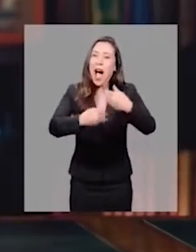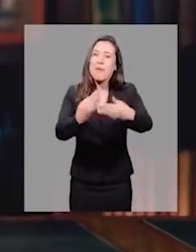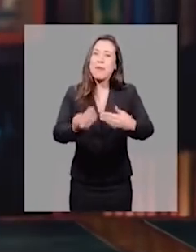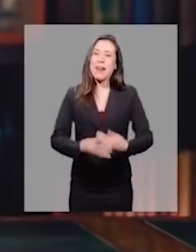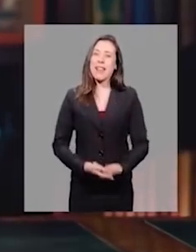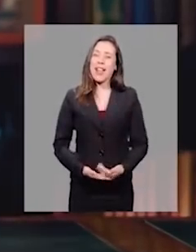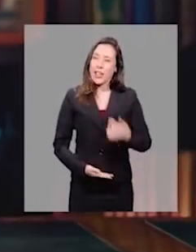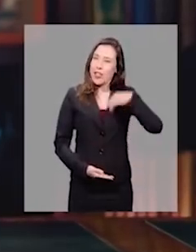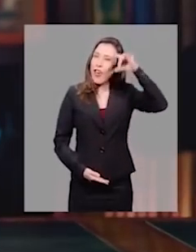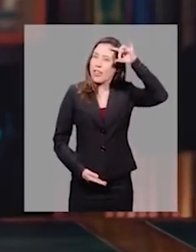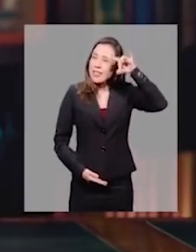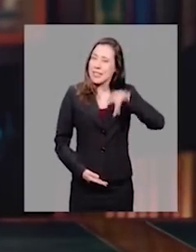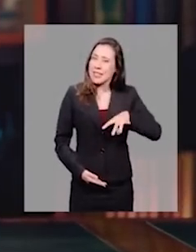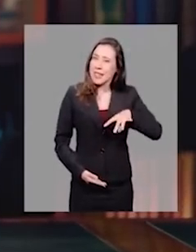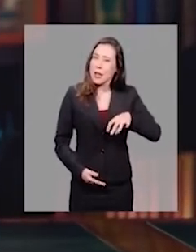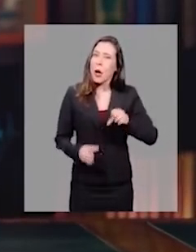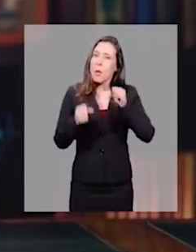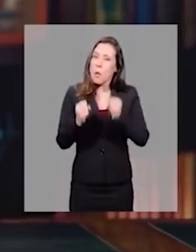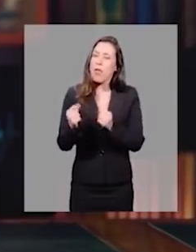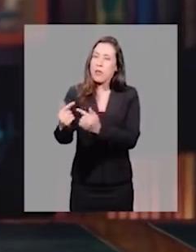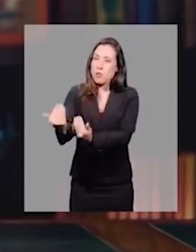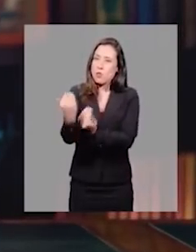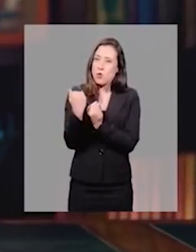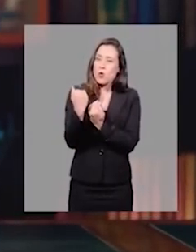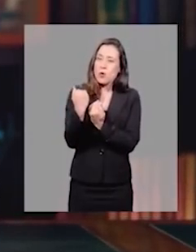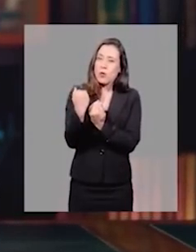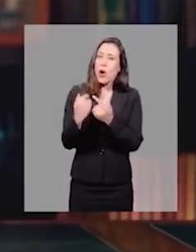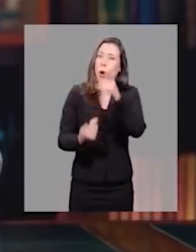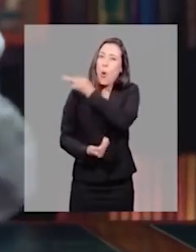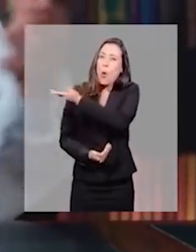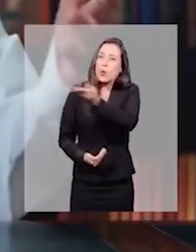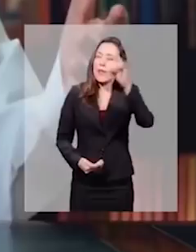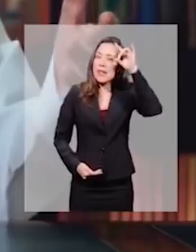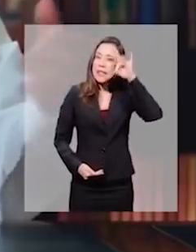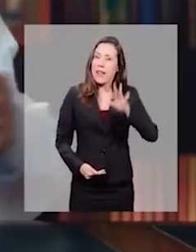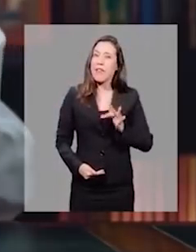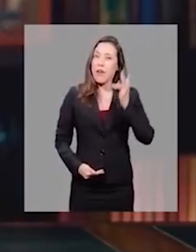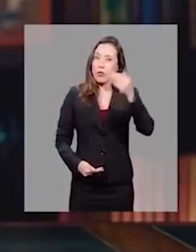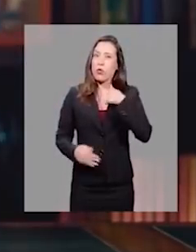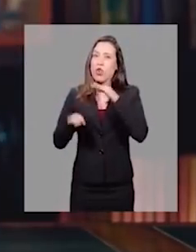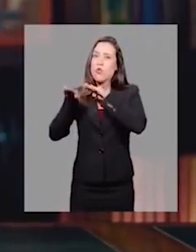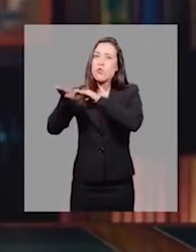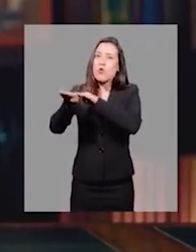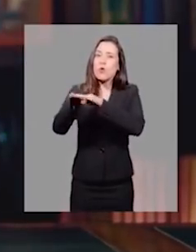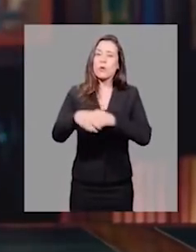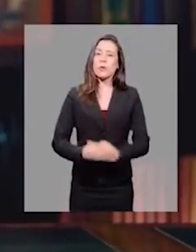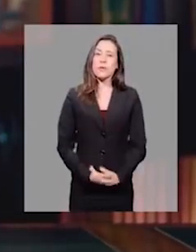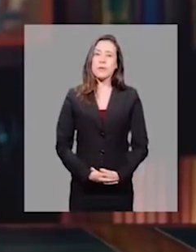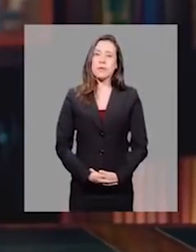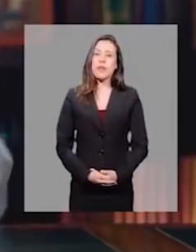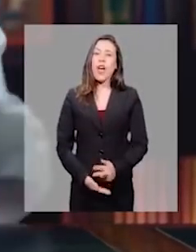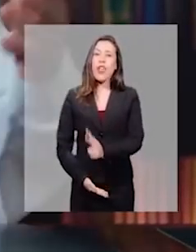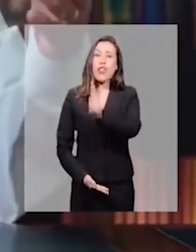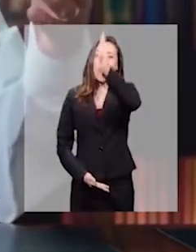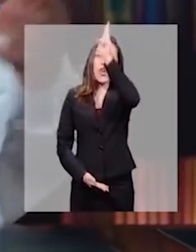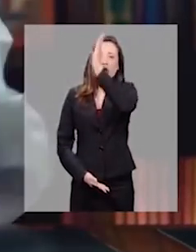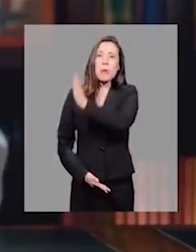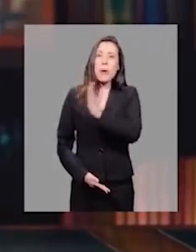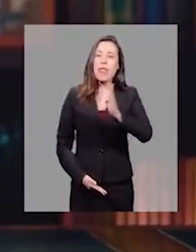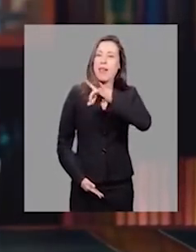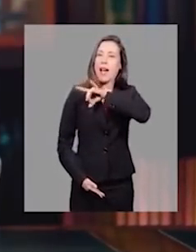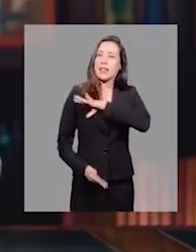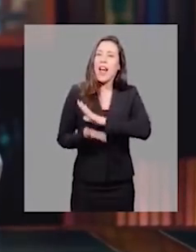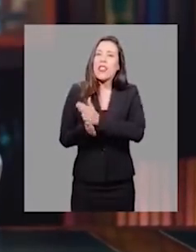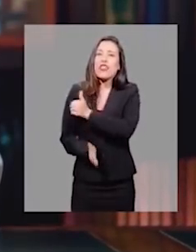compromiso. Piñera, quien gobernó Chile entre 2010 y 2014, invitó a los chilenos que no concurrieron a votar, cerca de la mitad del